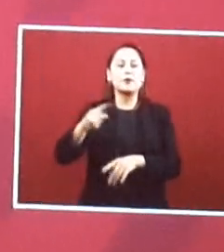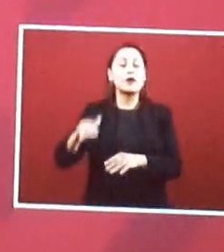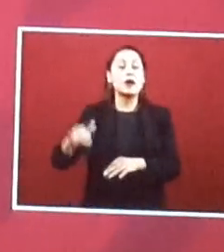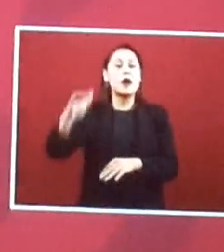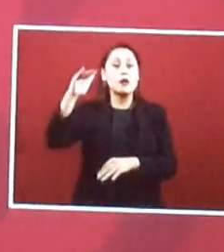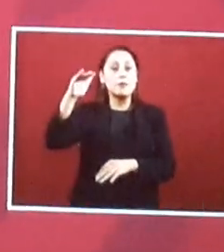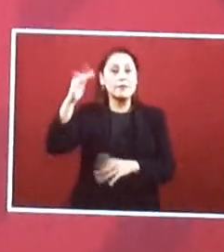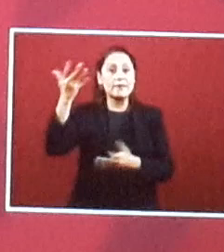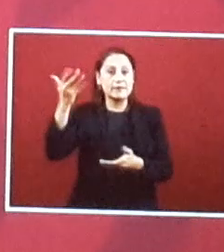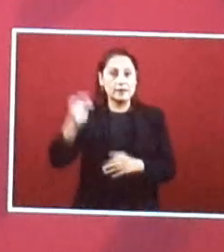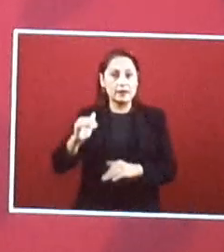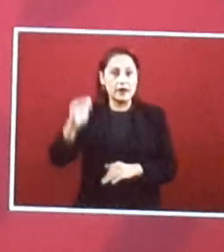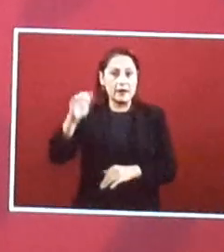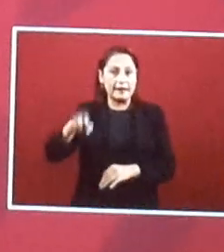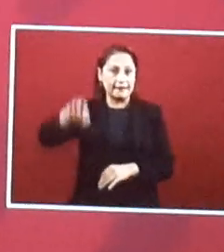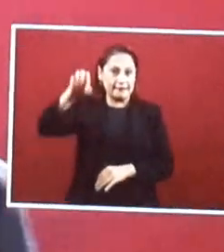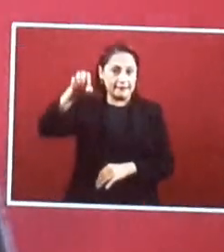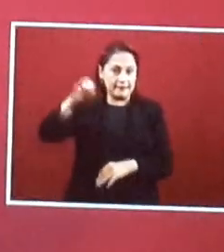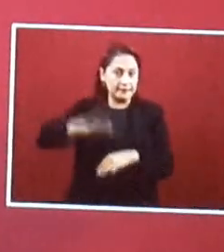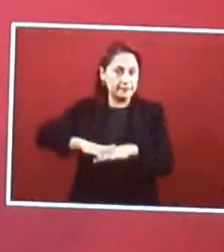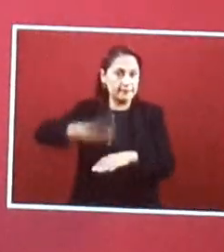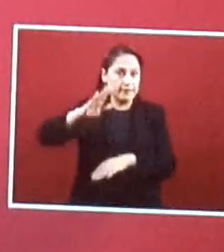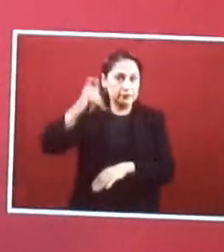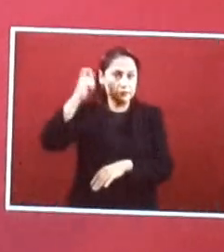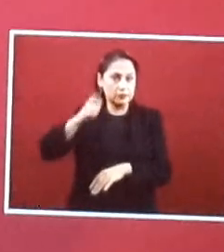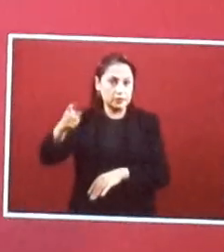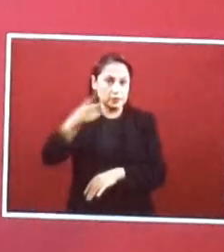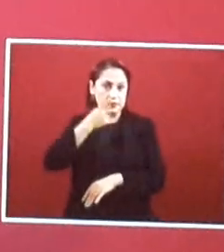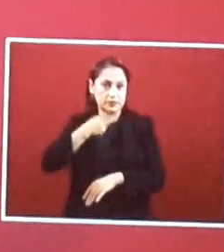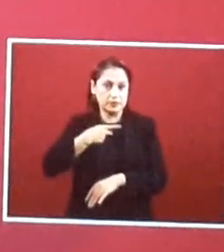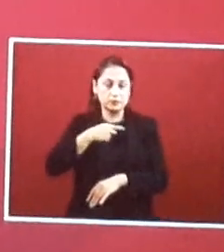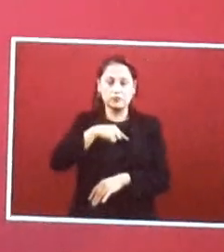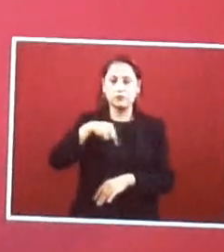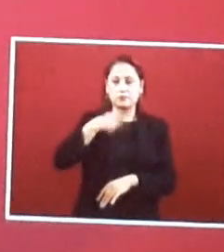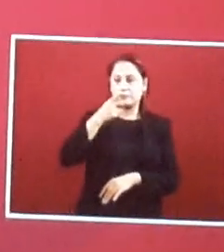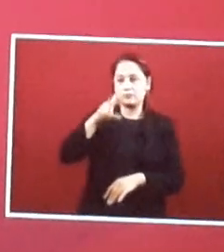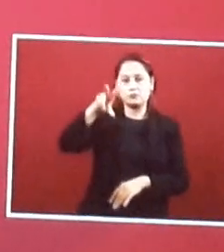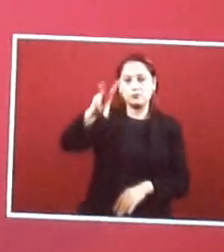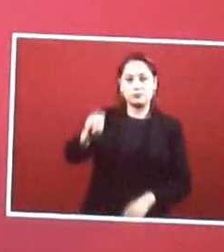de jubilación. Dijimos no.